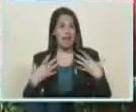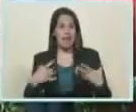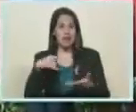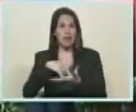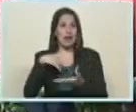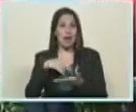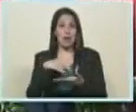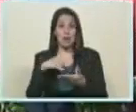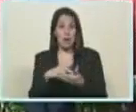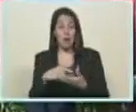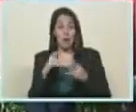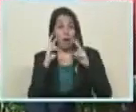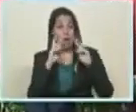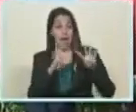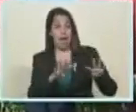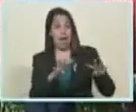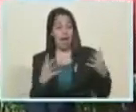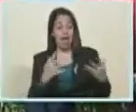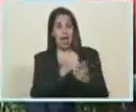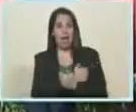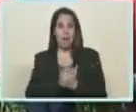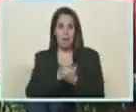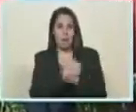Carabobo. Me lo llevo con amor.